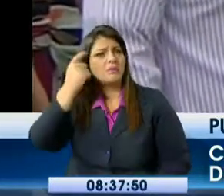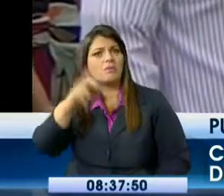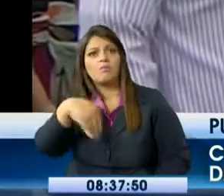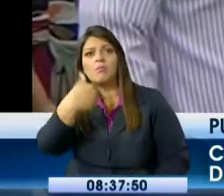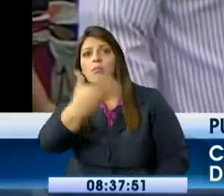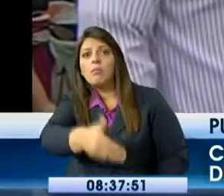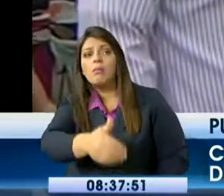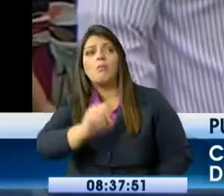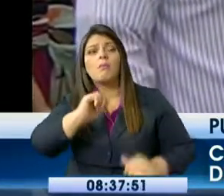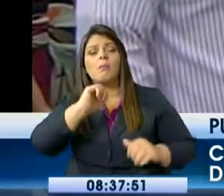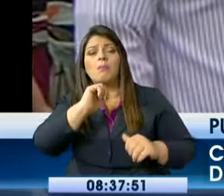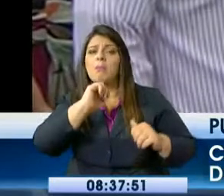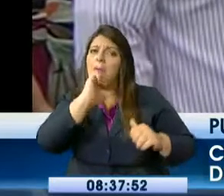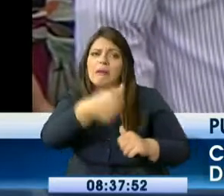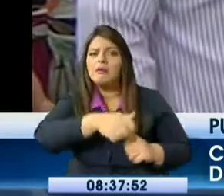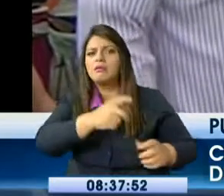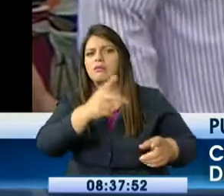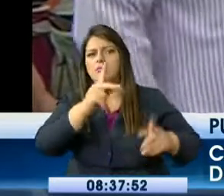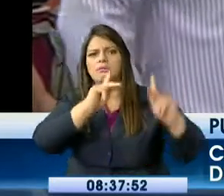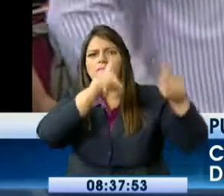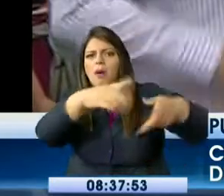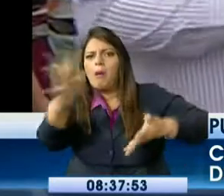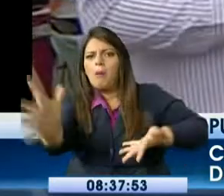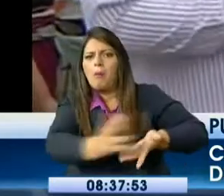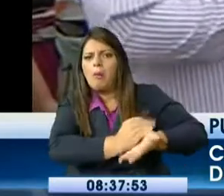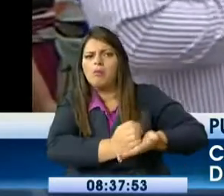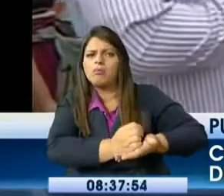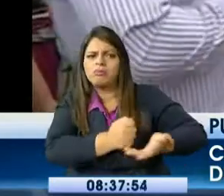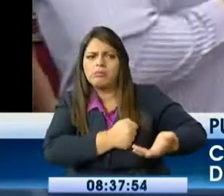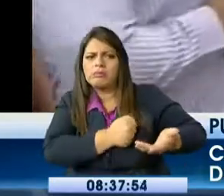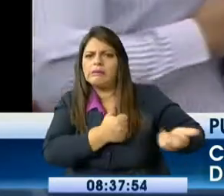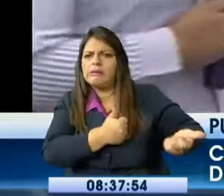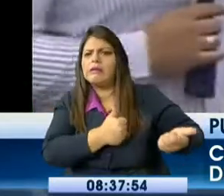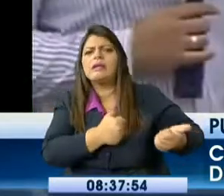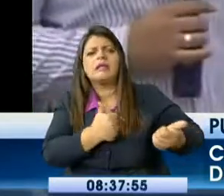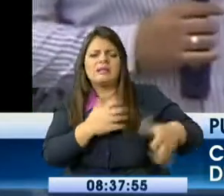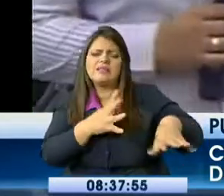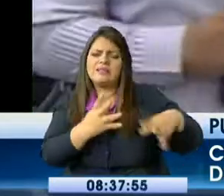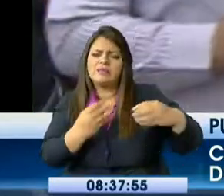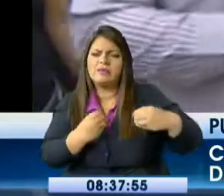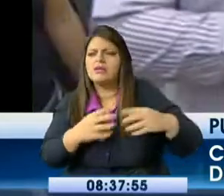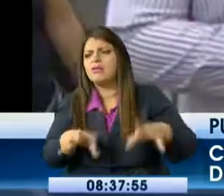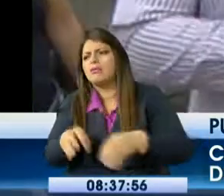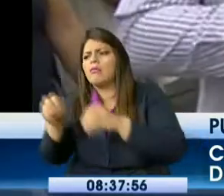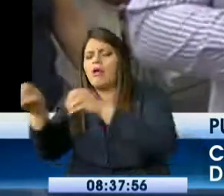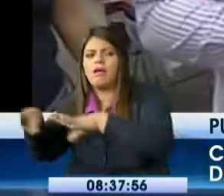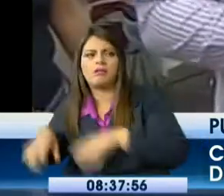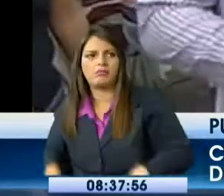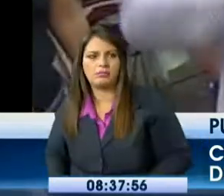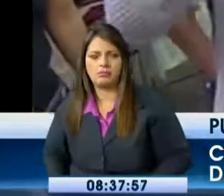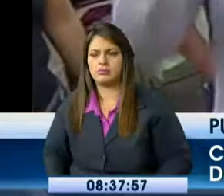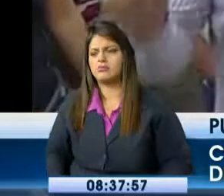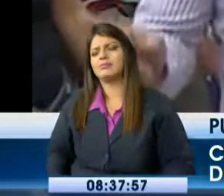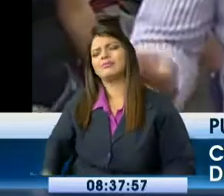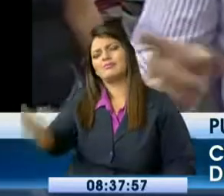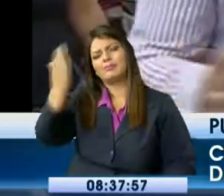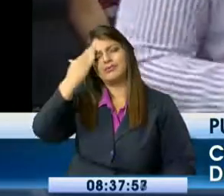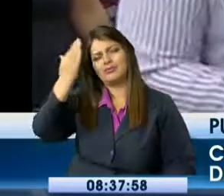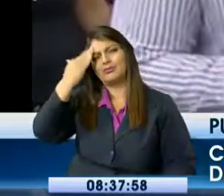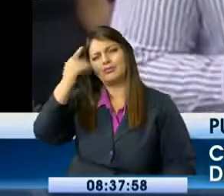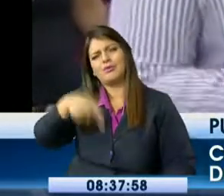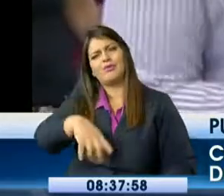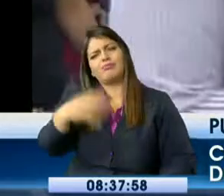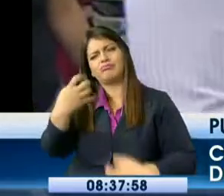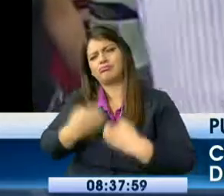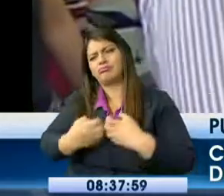perfecto, nosotros nos retiramos. No hay problema. Porque eso también es un riesgo, sinceramente, y yo insisto, y tengo que hacer un llamado, y eso al municipio de Durán,